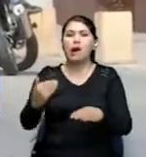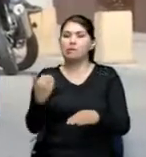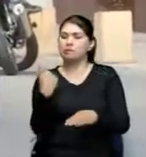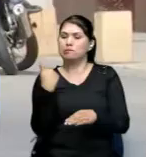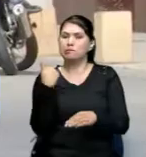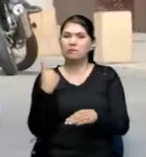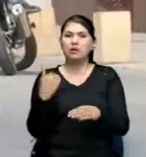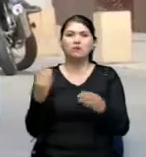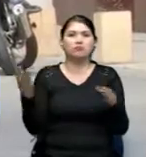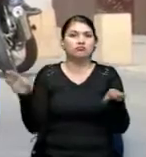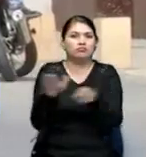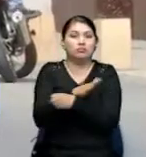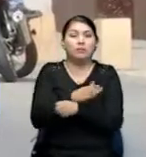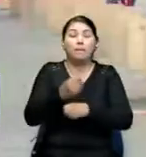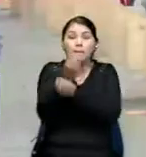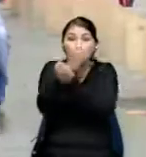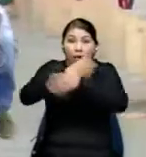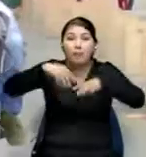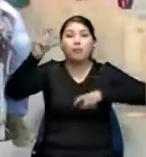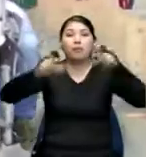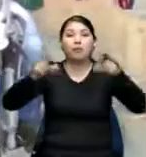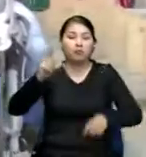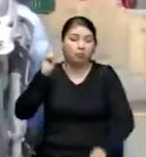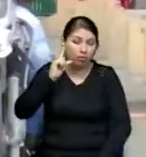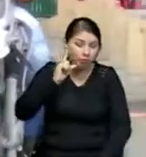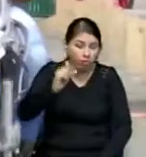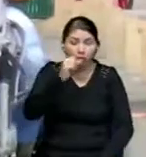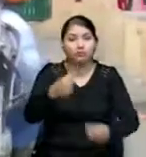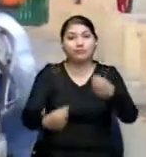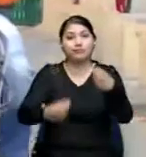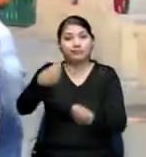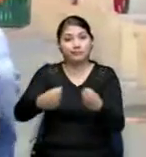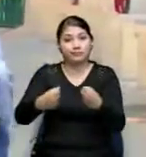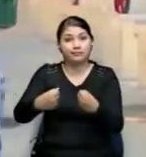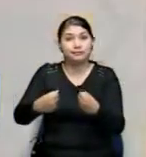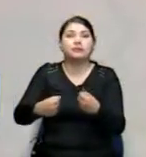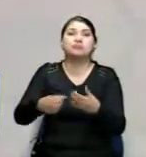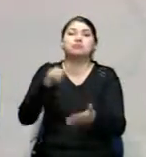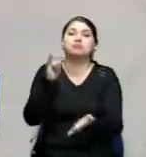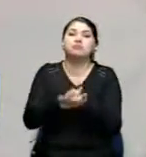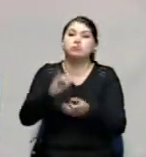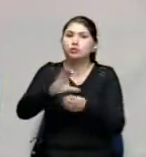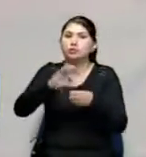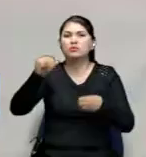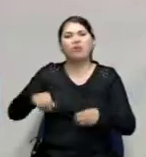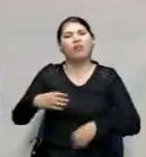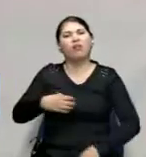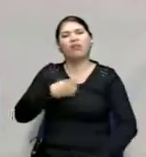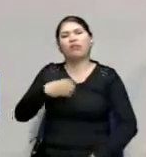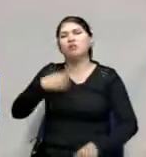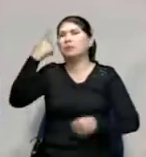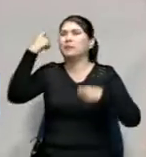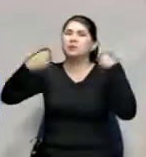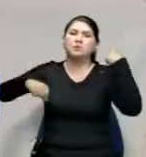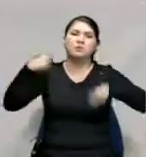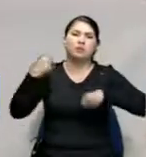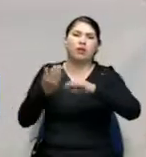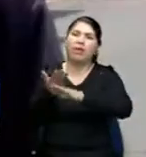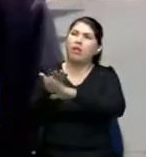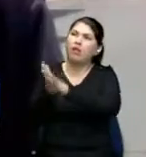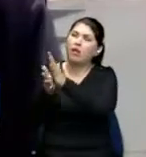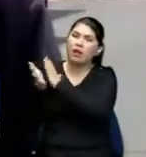sobrecupo y en horas de la madrugada conductores en estado de embriaguez han sido los mismos ciudadanos los que han manifestado su preocupación